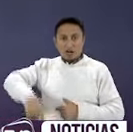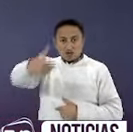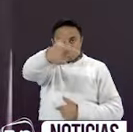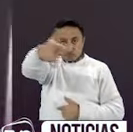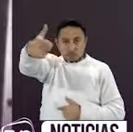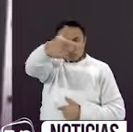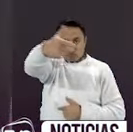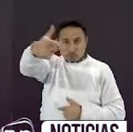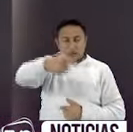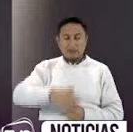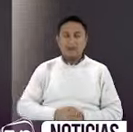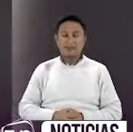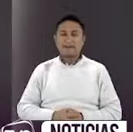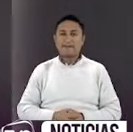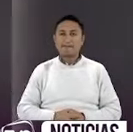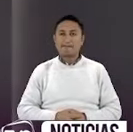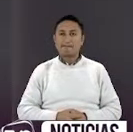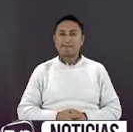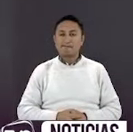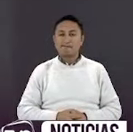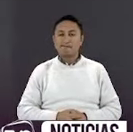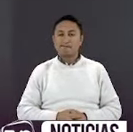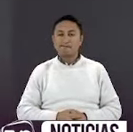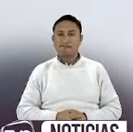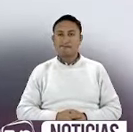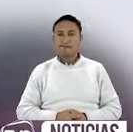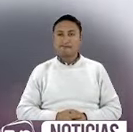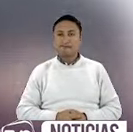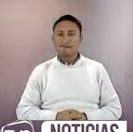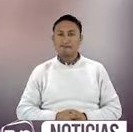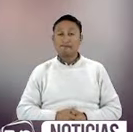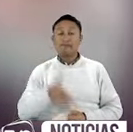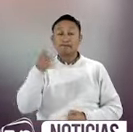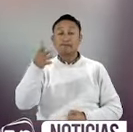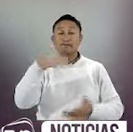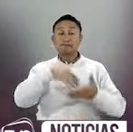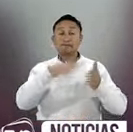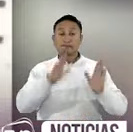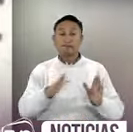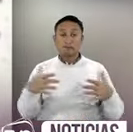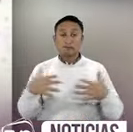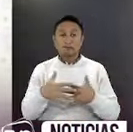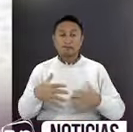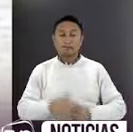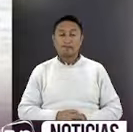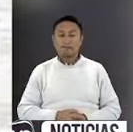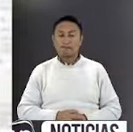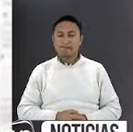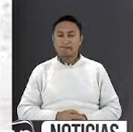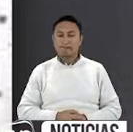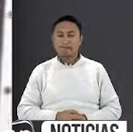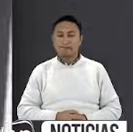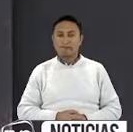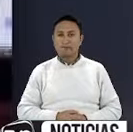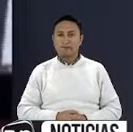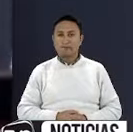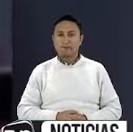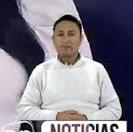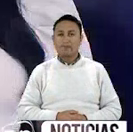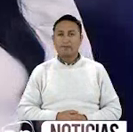al sistema a amenazar e intimidar a docentes y estudiantes, informó Valeria